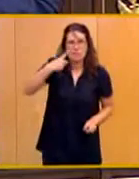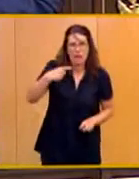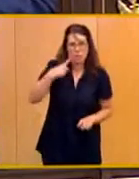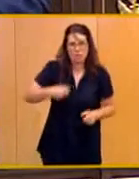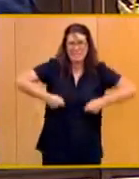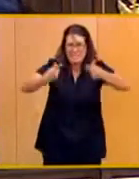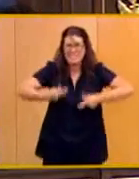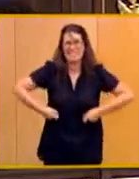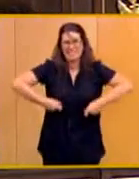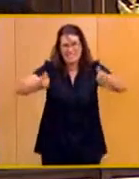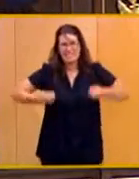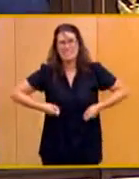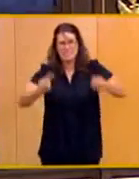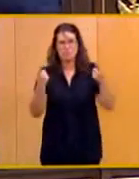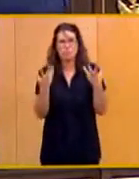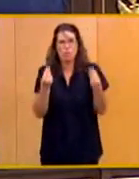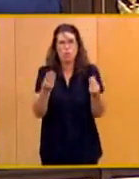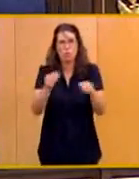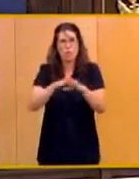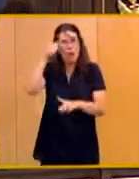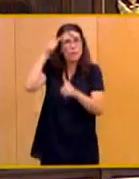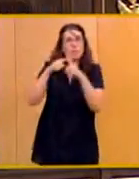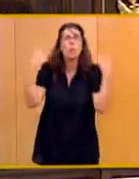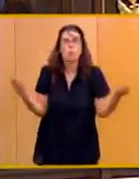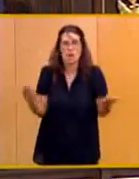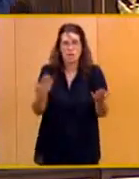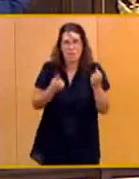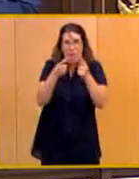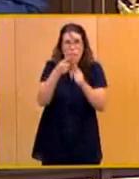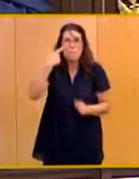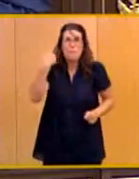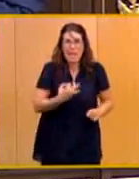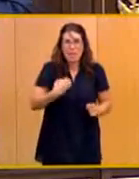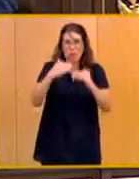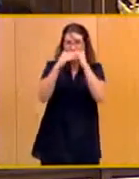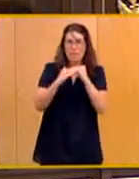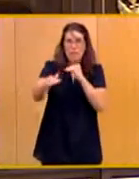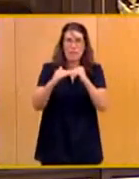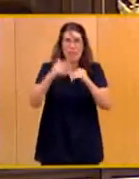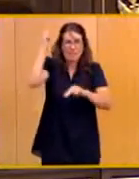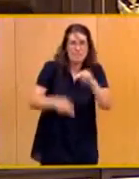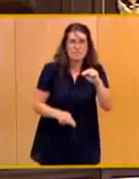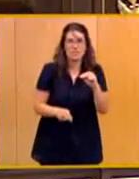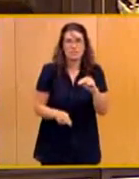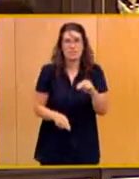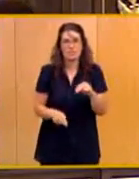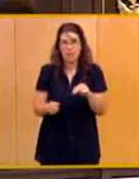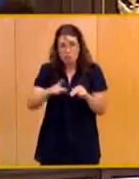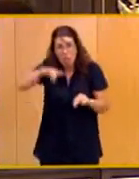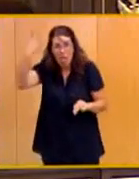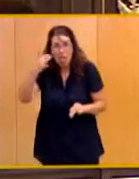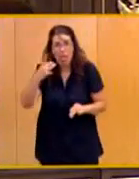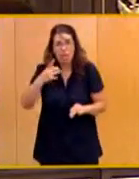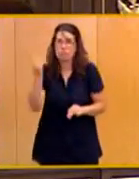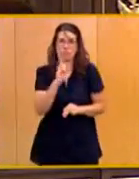ingentes de dinero para impedir que se pusiera en peligro la estabilidad del sistema financiero. Improvisó la Unión Europea cuando en un fin